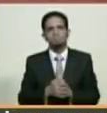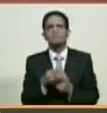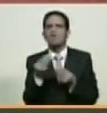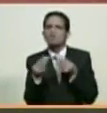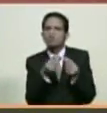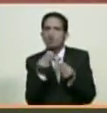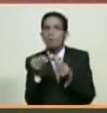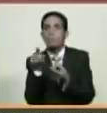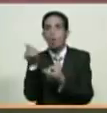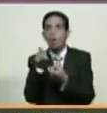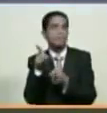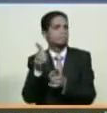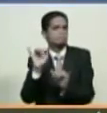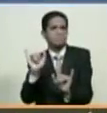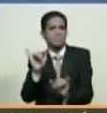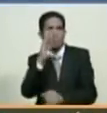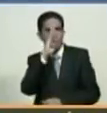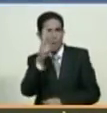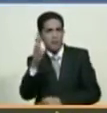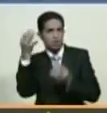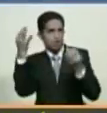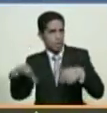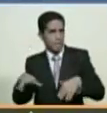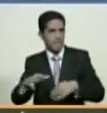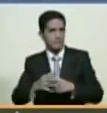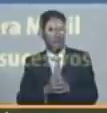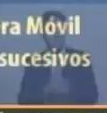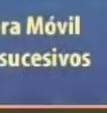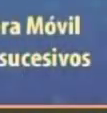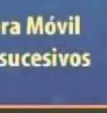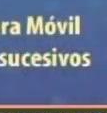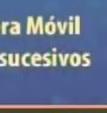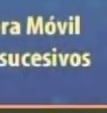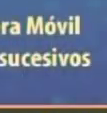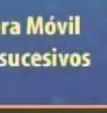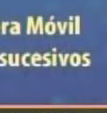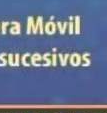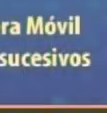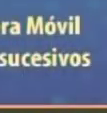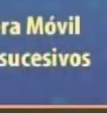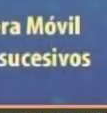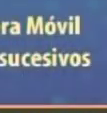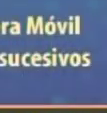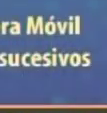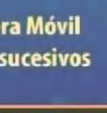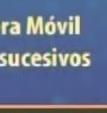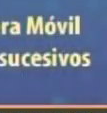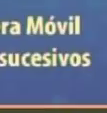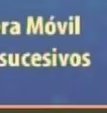su cuenta bancaria que normalmente cobran las pensionadas y los pensionados.